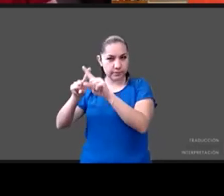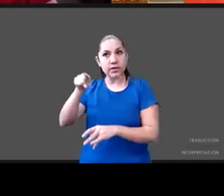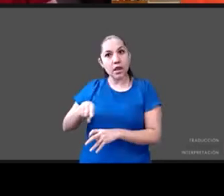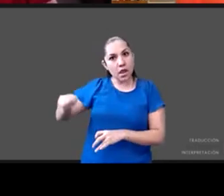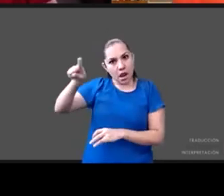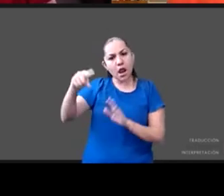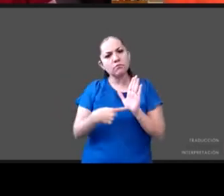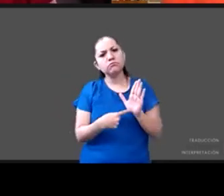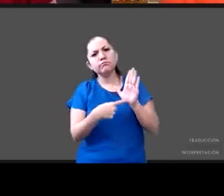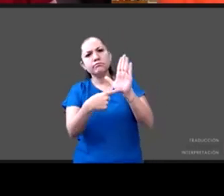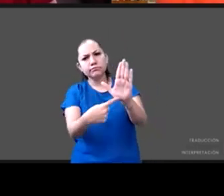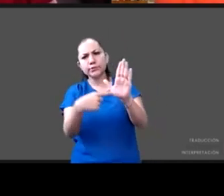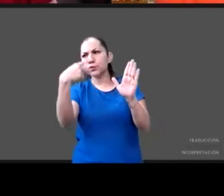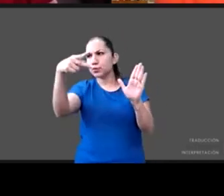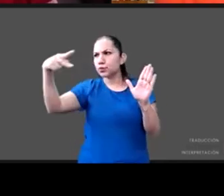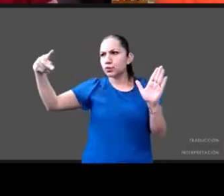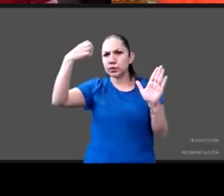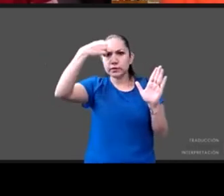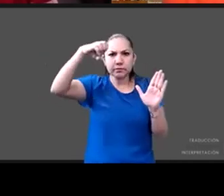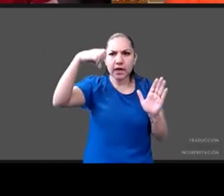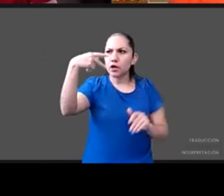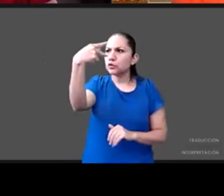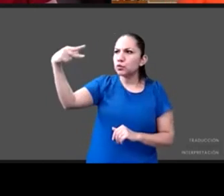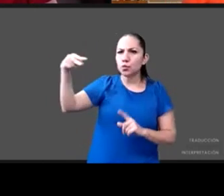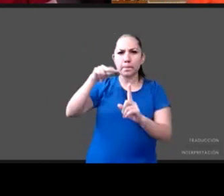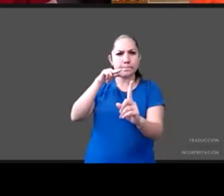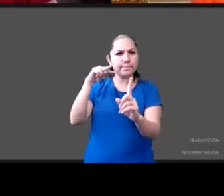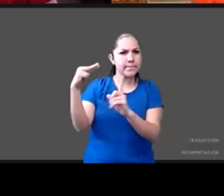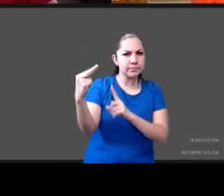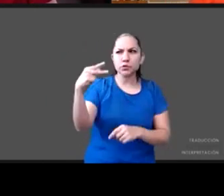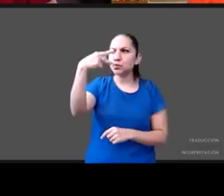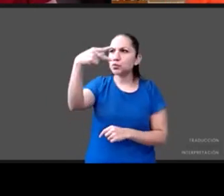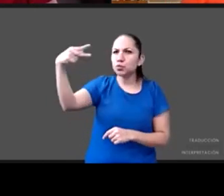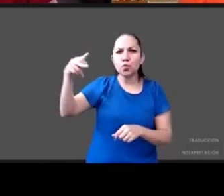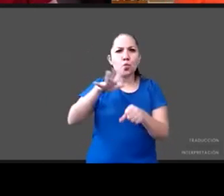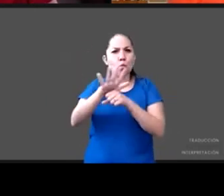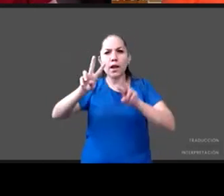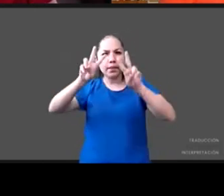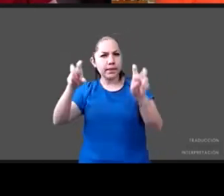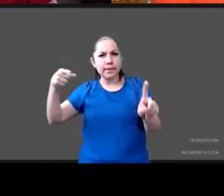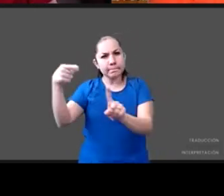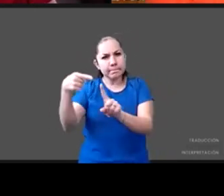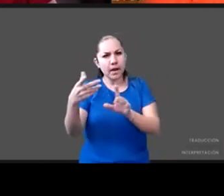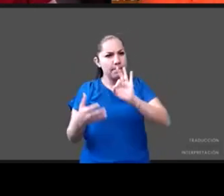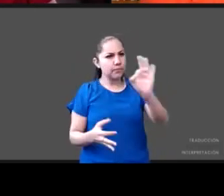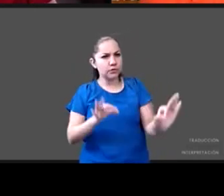la perspectiva de lo que están trabajando, los números, los aprendizajes de